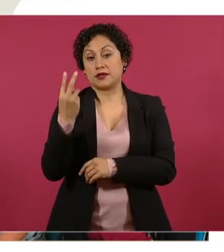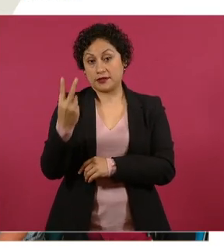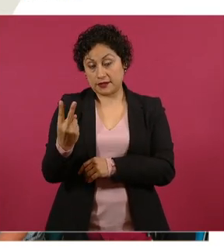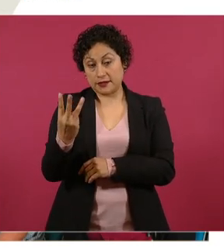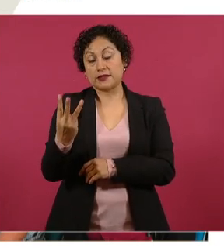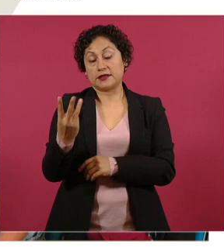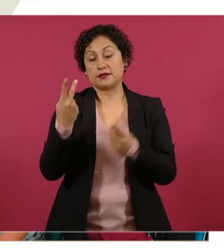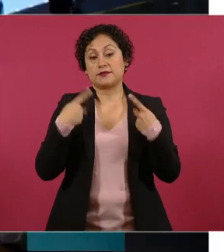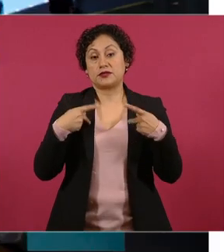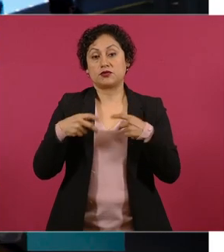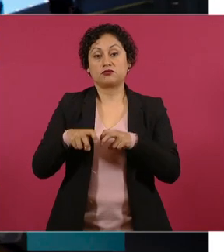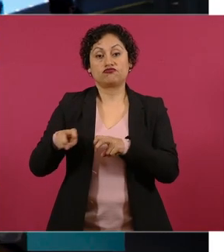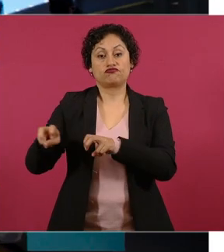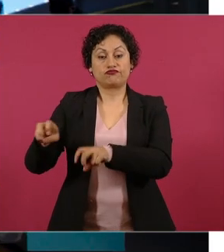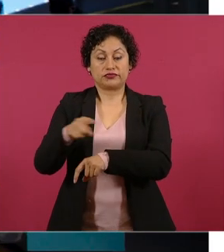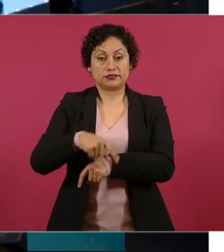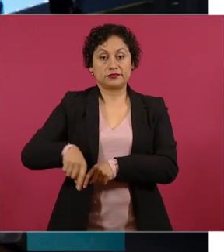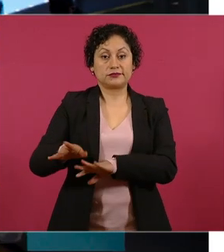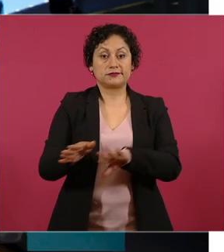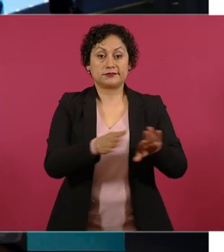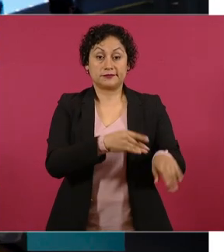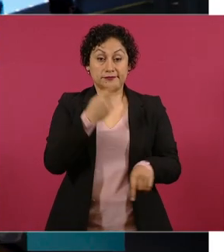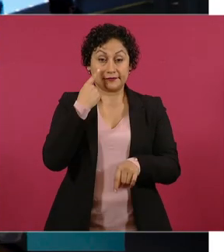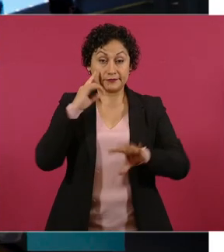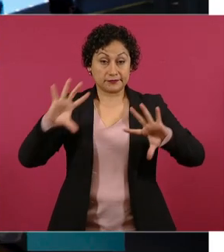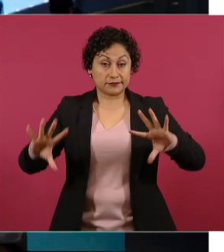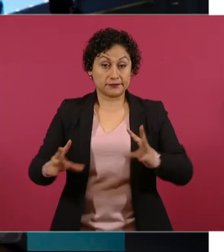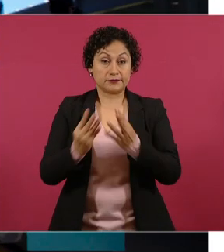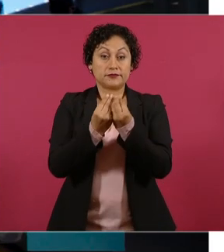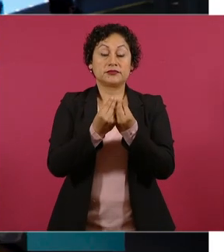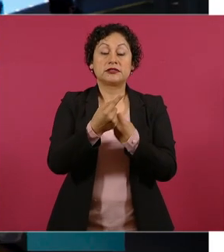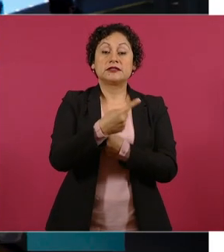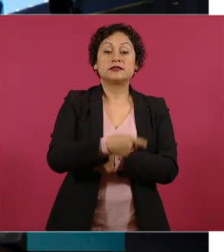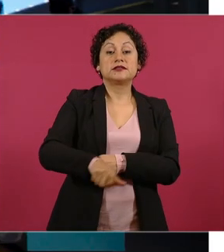favor. En total hemos recorrido